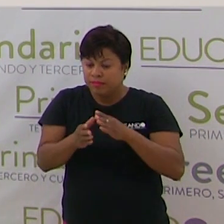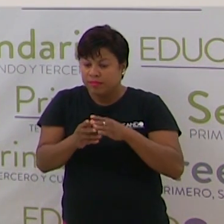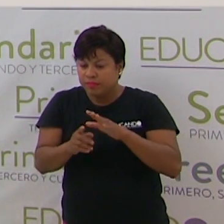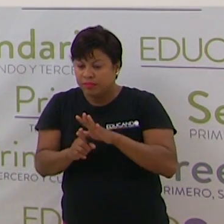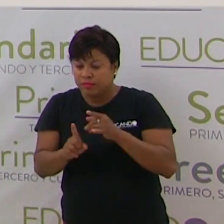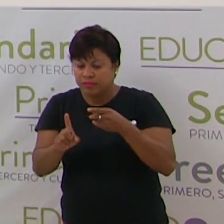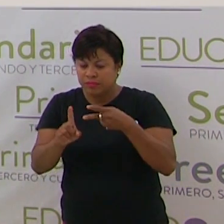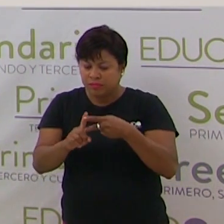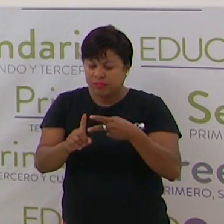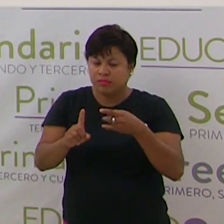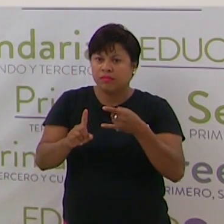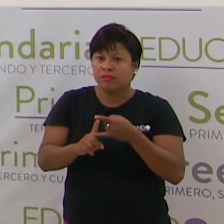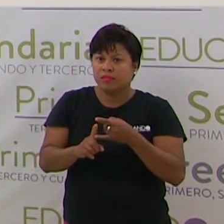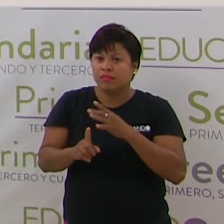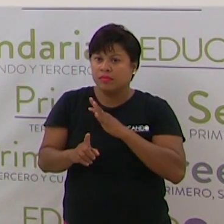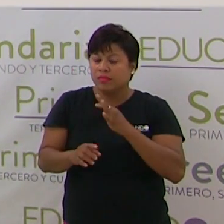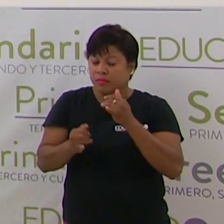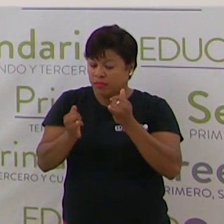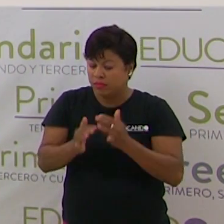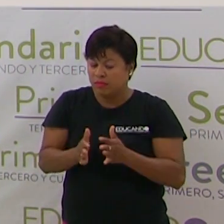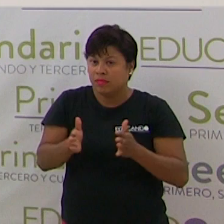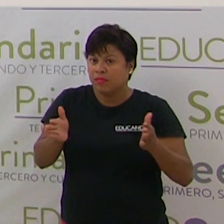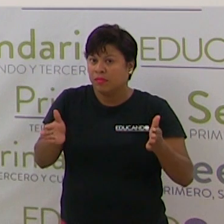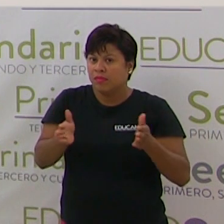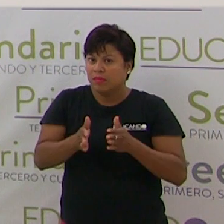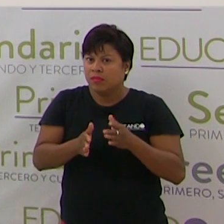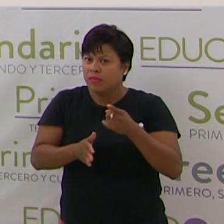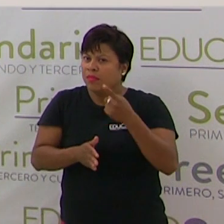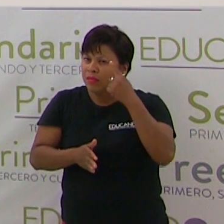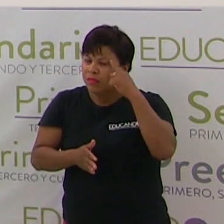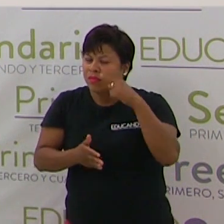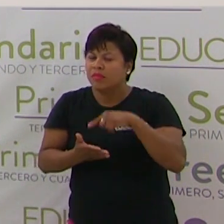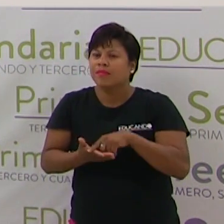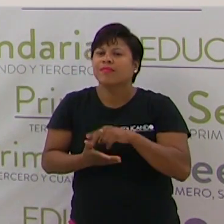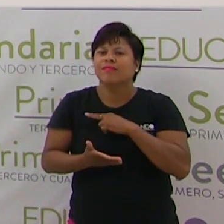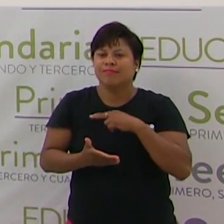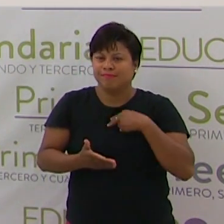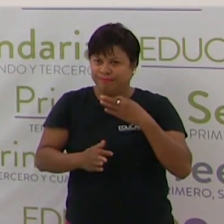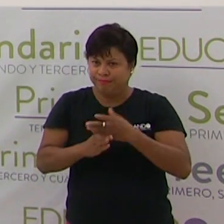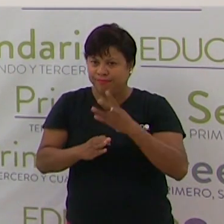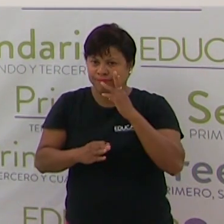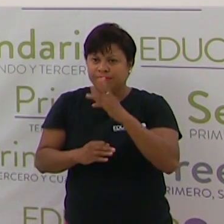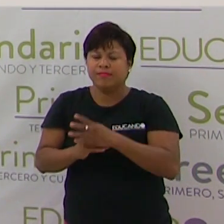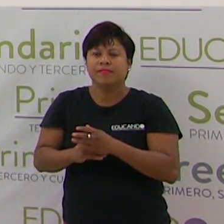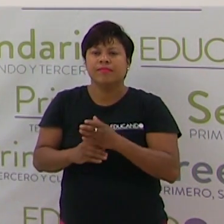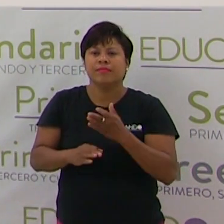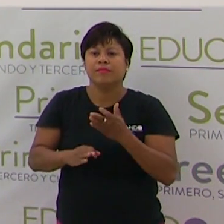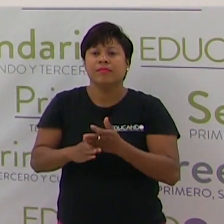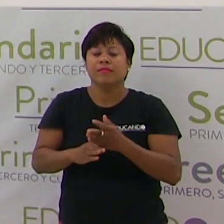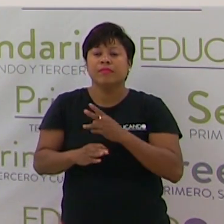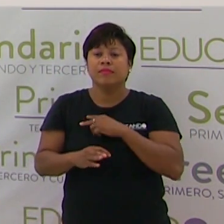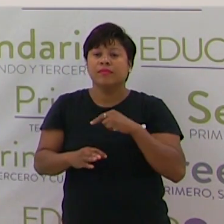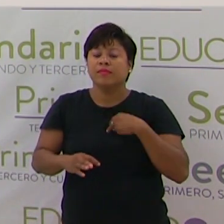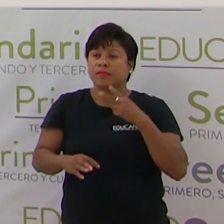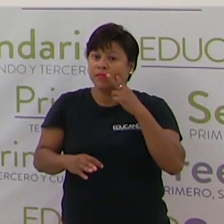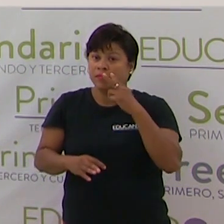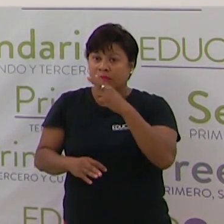una figura es pequeña, ¿pesará menos? ¿Tú qué crees? Pues vamos a ver. En esta ocasión vamos a